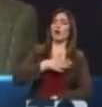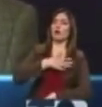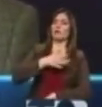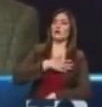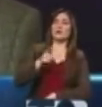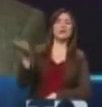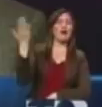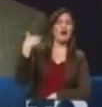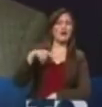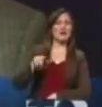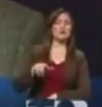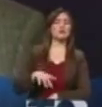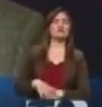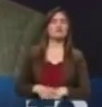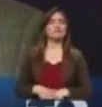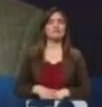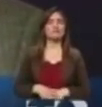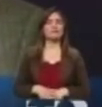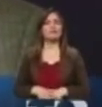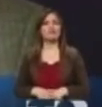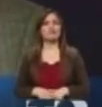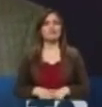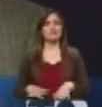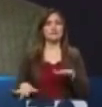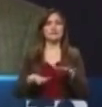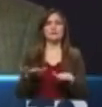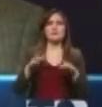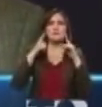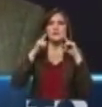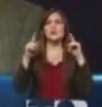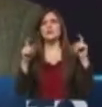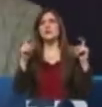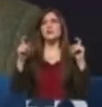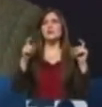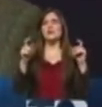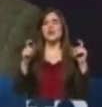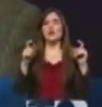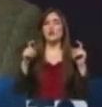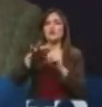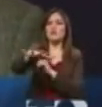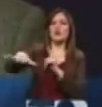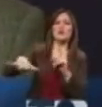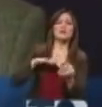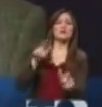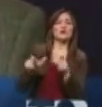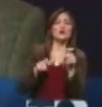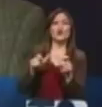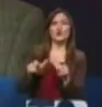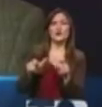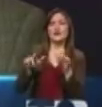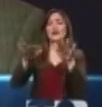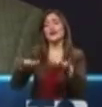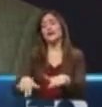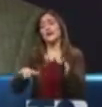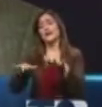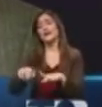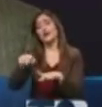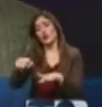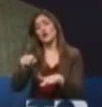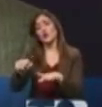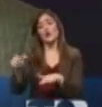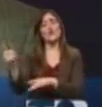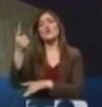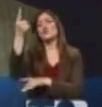seguramente aletargado, alelado, hipnotizado por un círculo que le